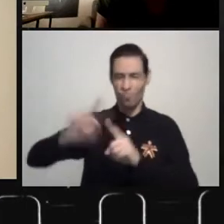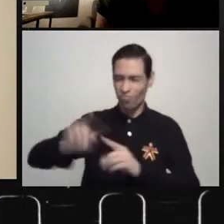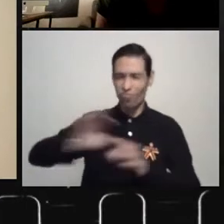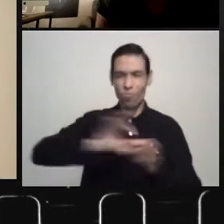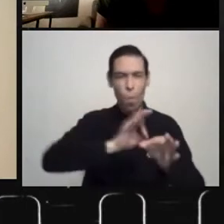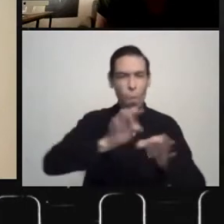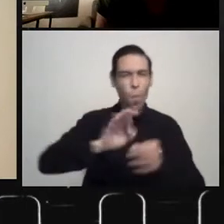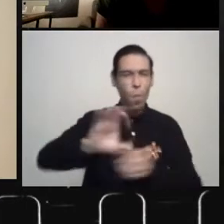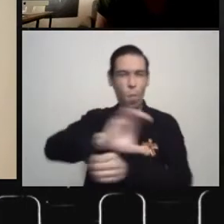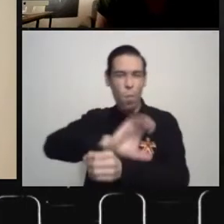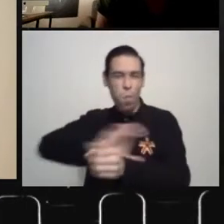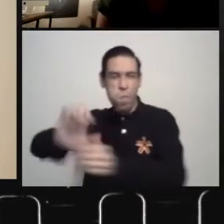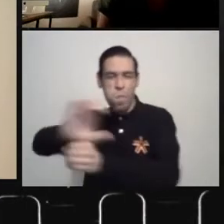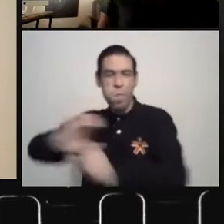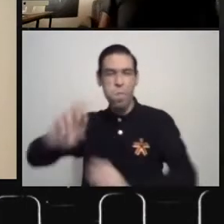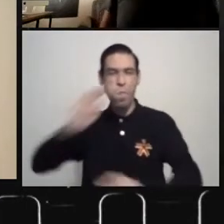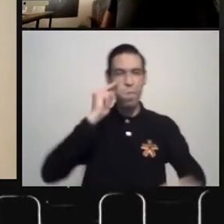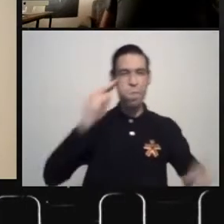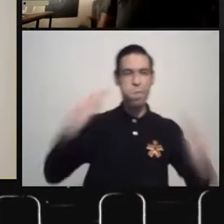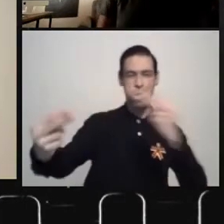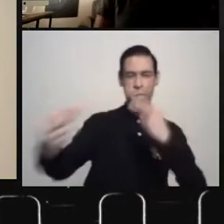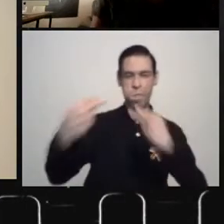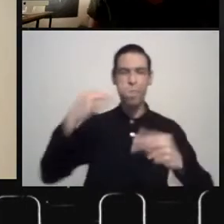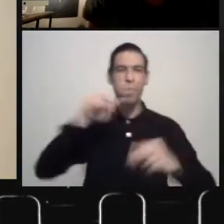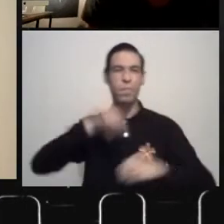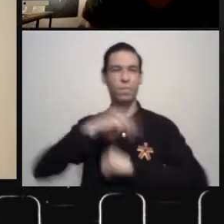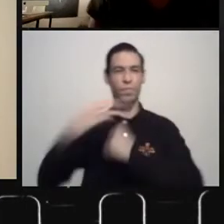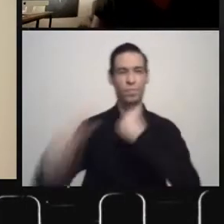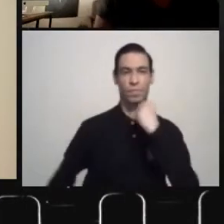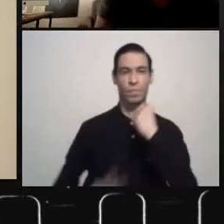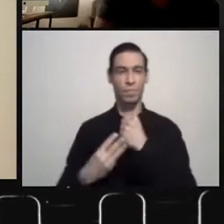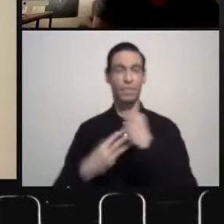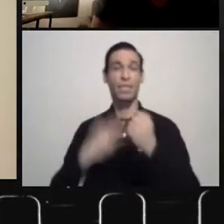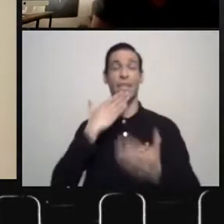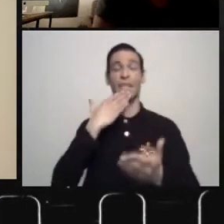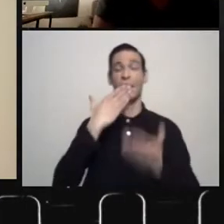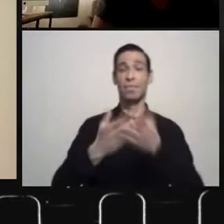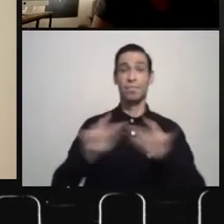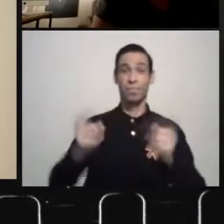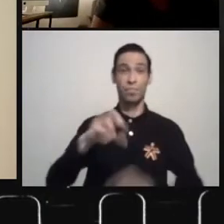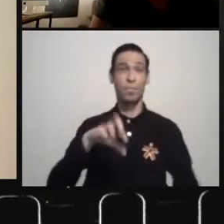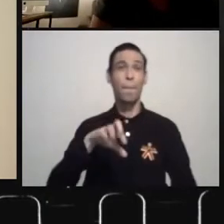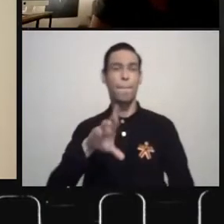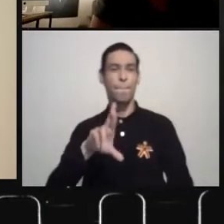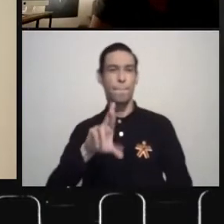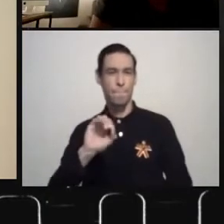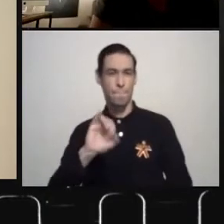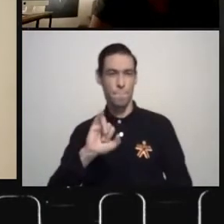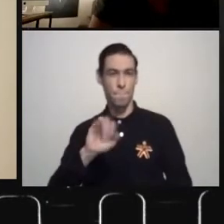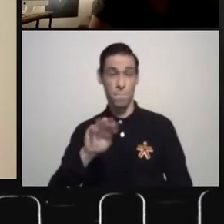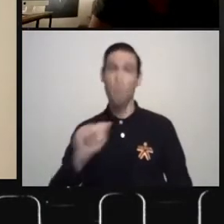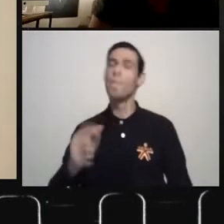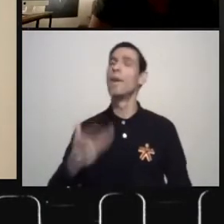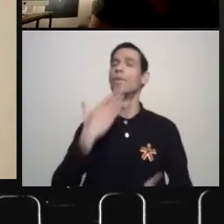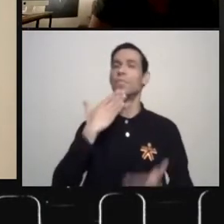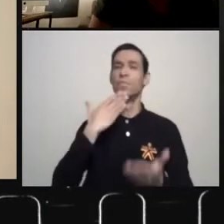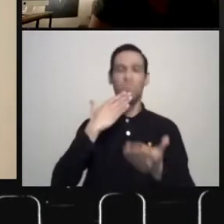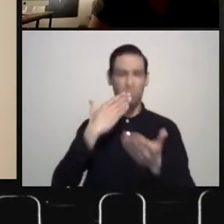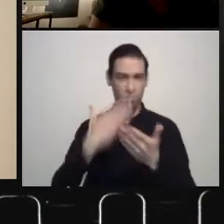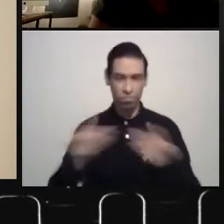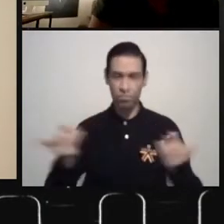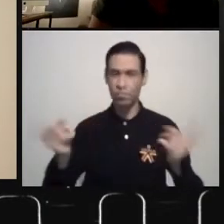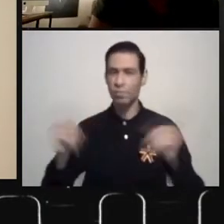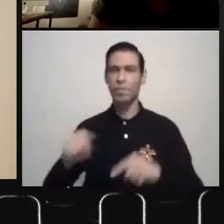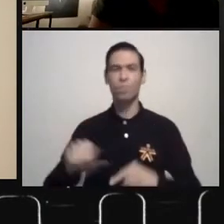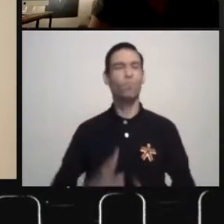también de esta red grande que tiene el SENA. Y gracias pues a Proimágenes Colombia, que también ha hecho posible este tipo de espacios, de experiencias